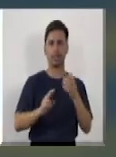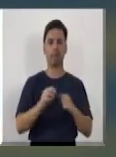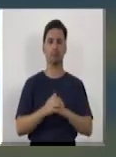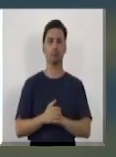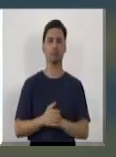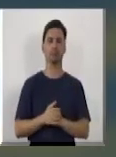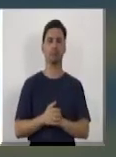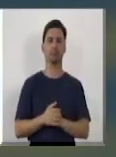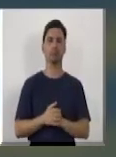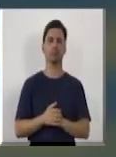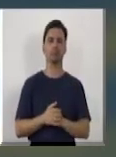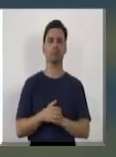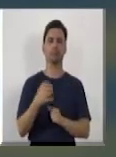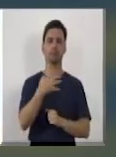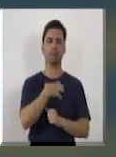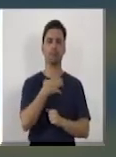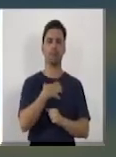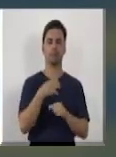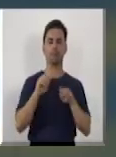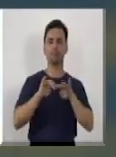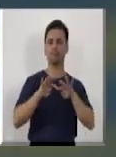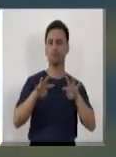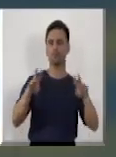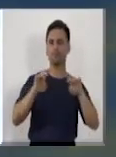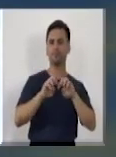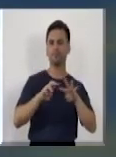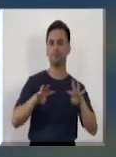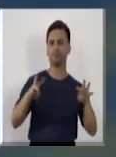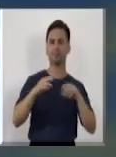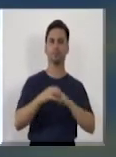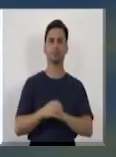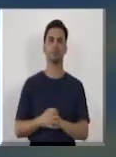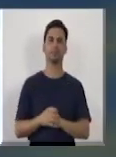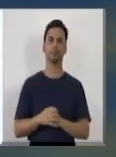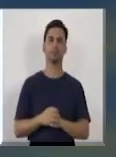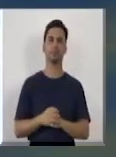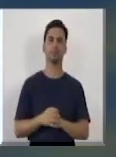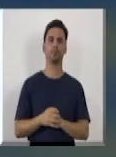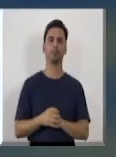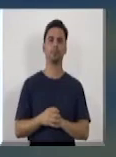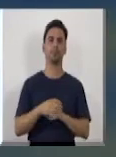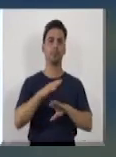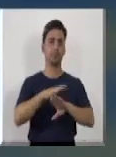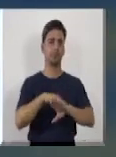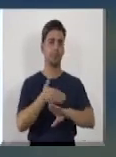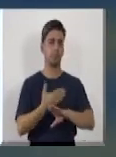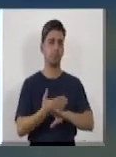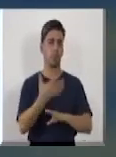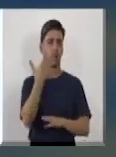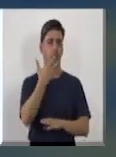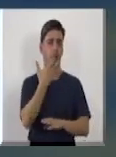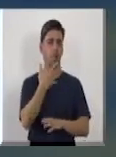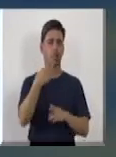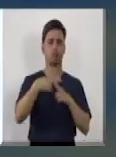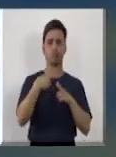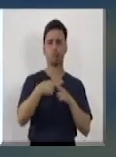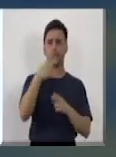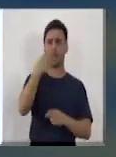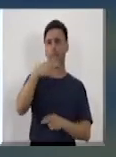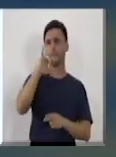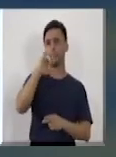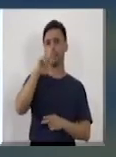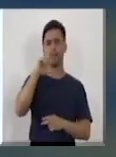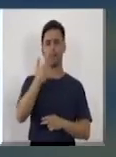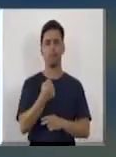un campo eléctrico a través de él. Los generadores de las fuentes, ¿quiénes son? La pila, los acumuladores, las